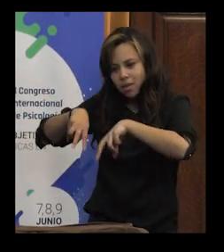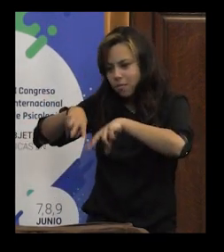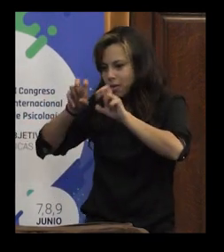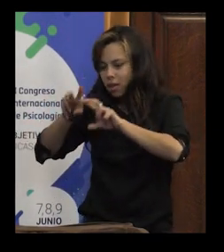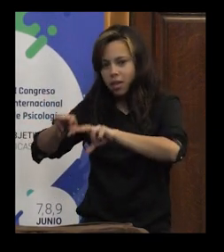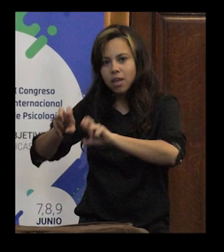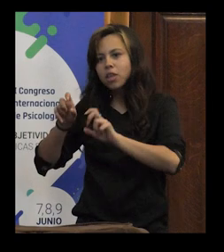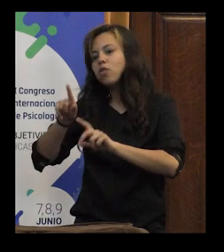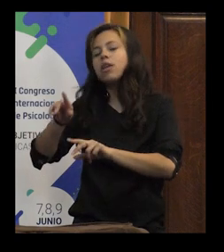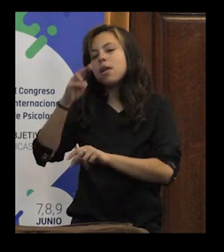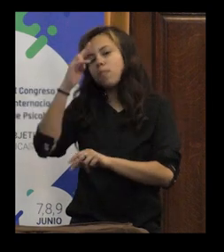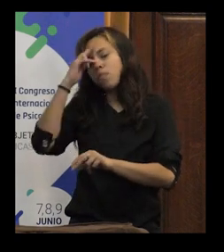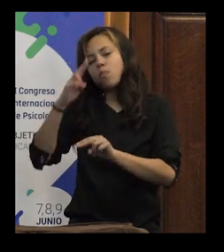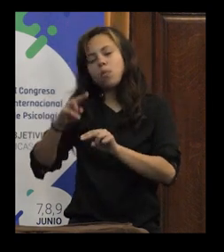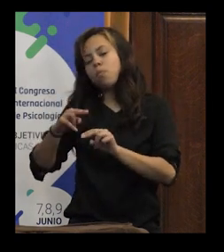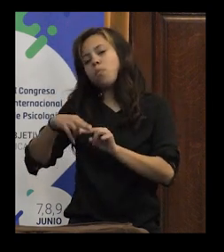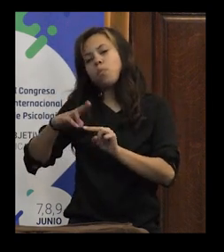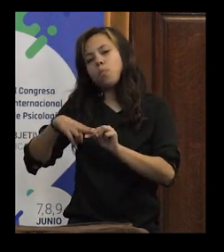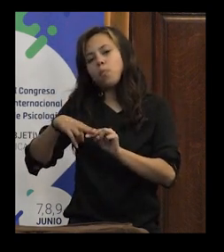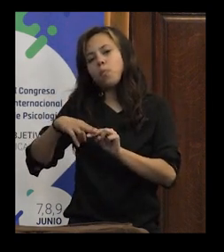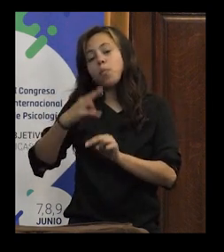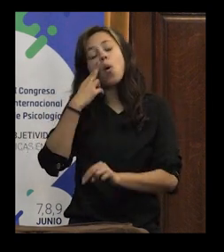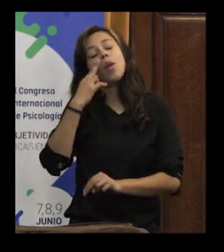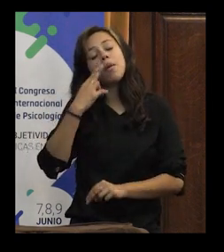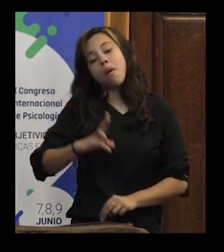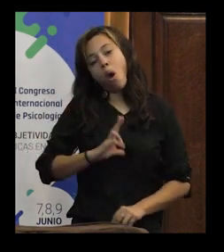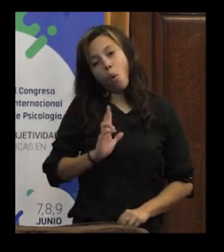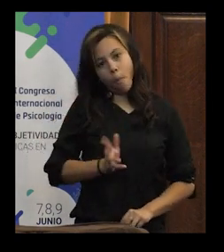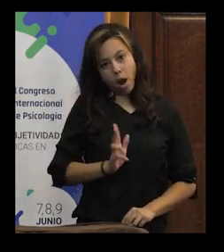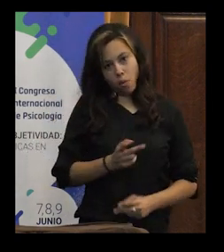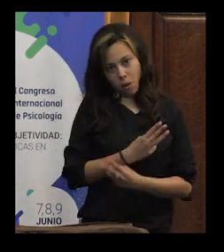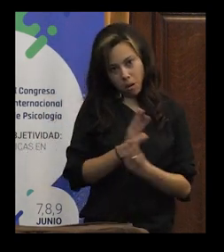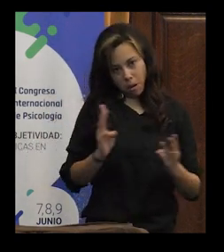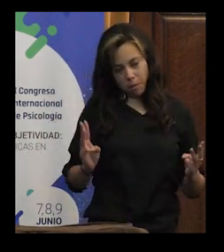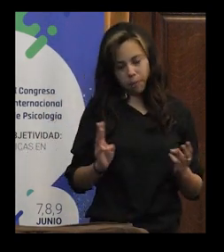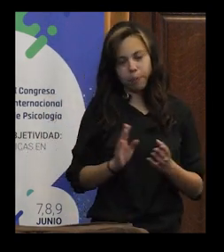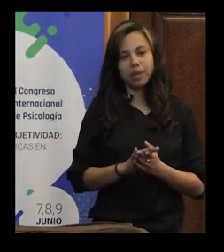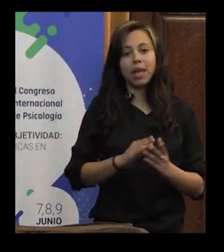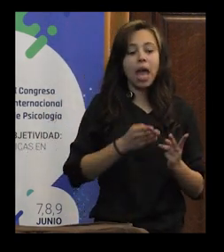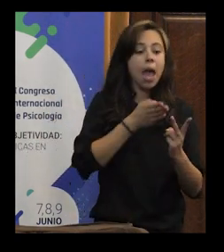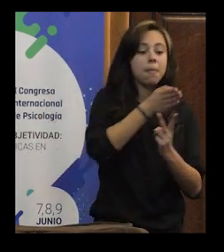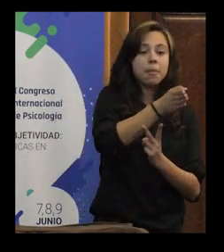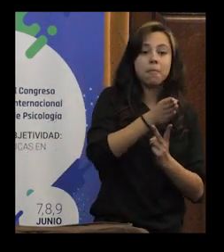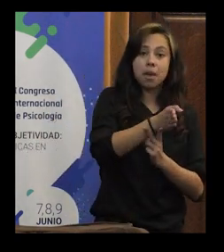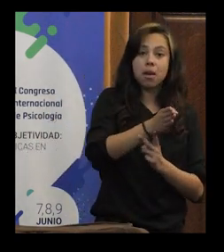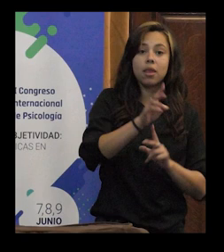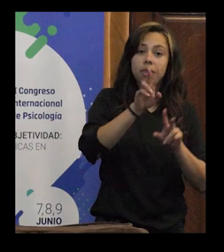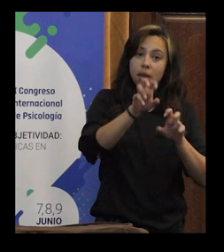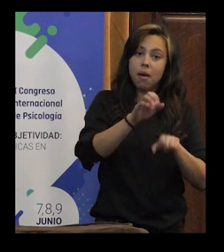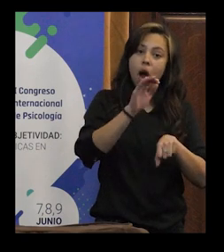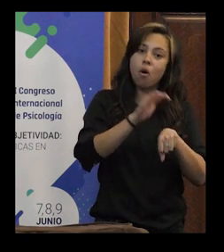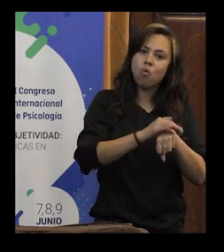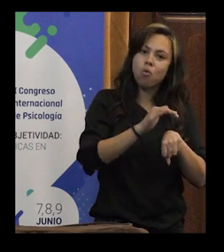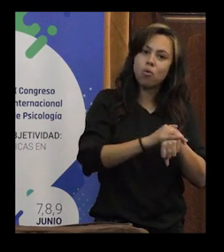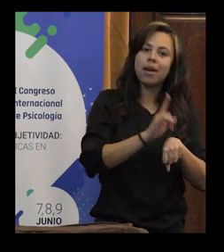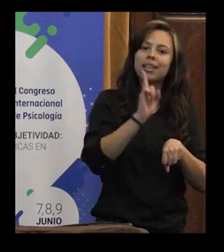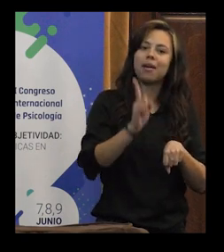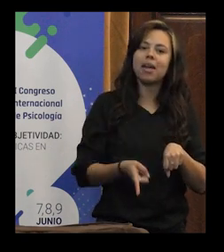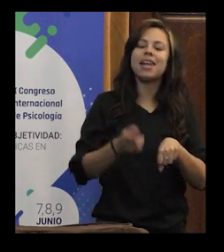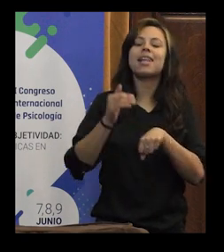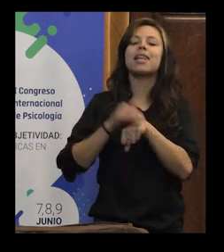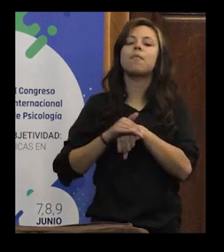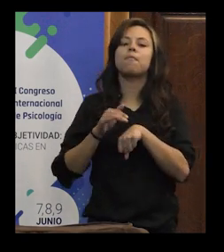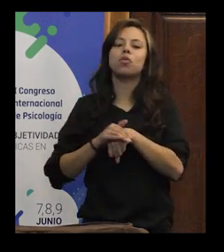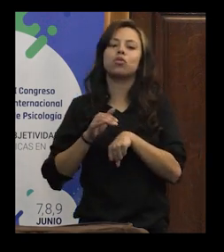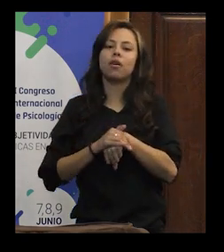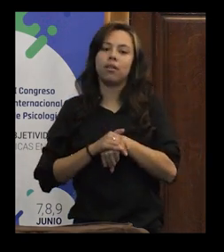genoma humano. No primeiro caso, a culpa e a responsabilidade